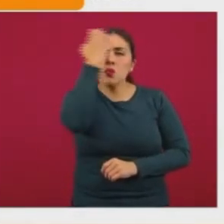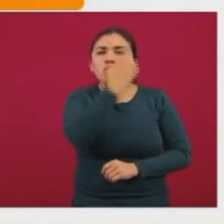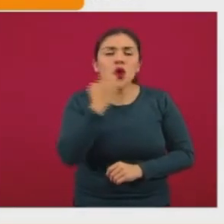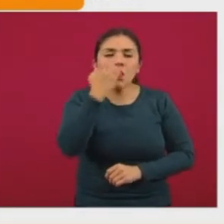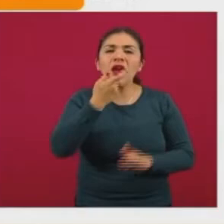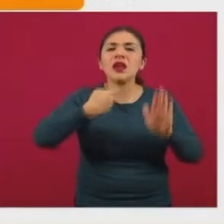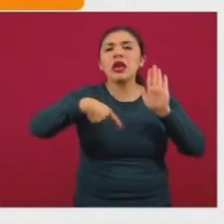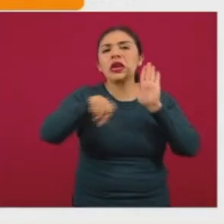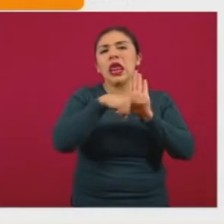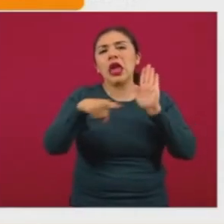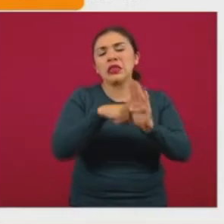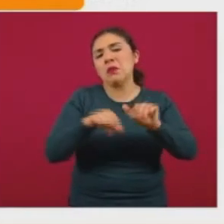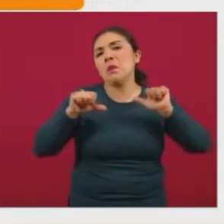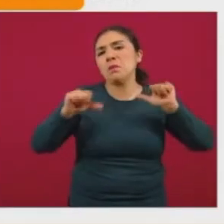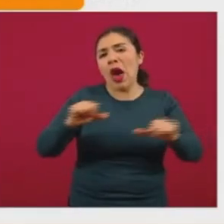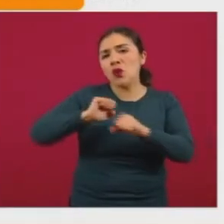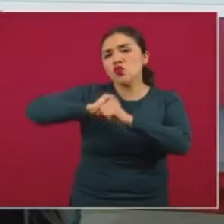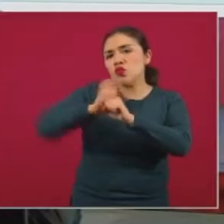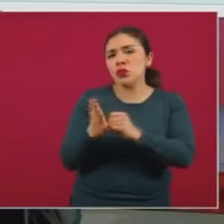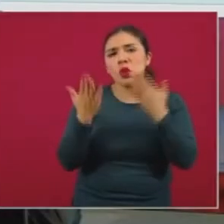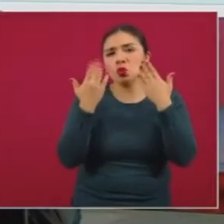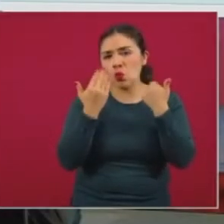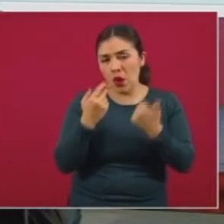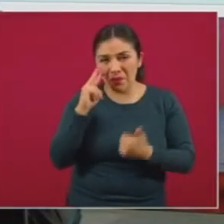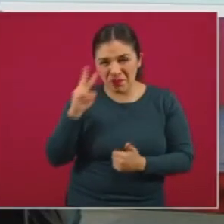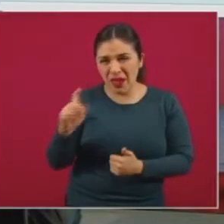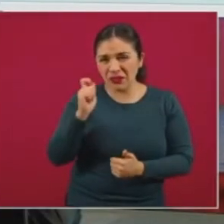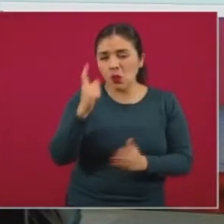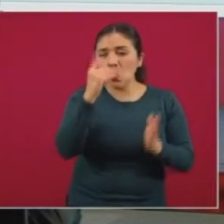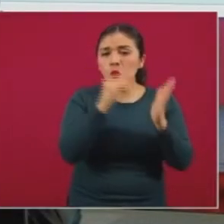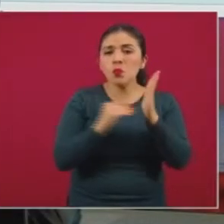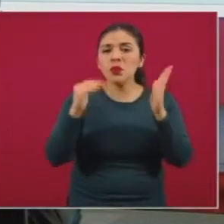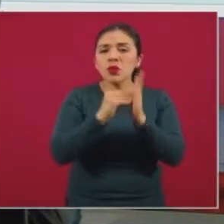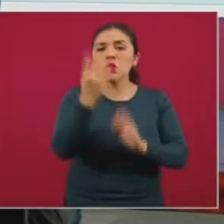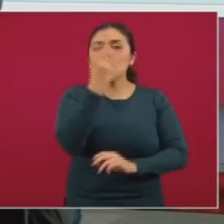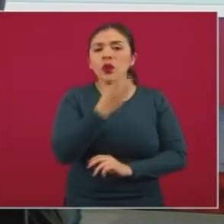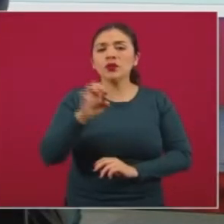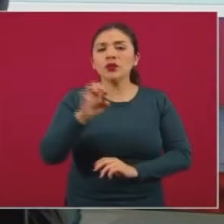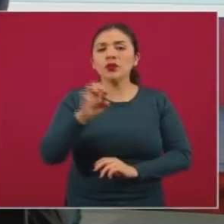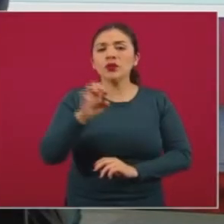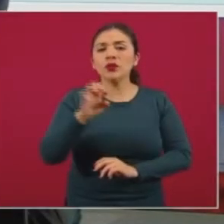prueba negativa a COVID-19. Estamos hablando de